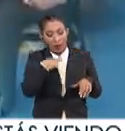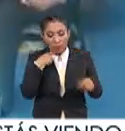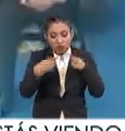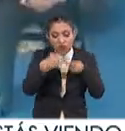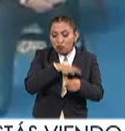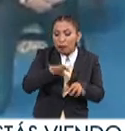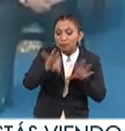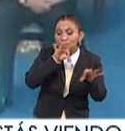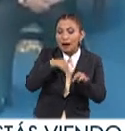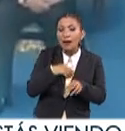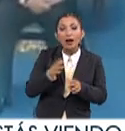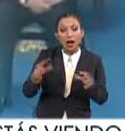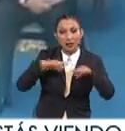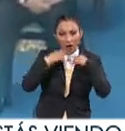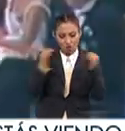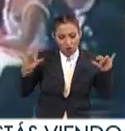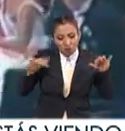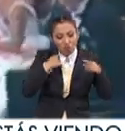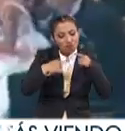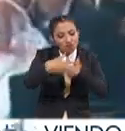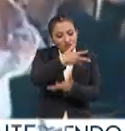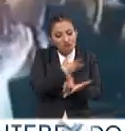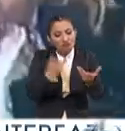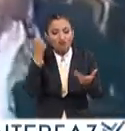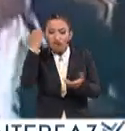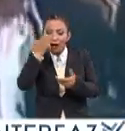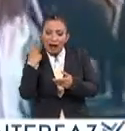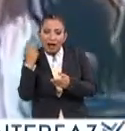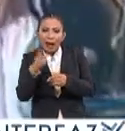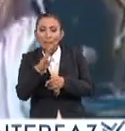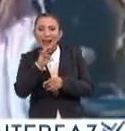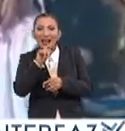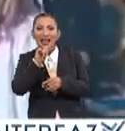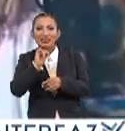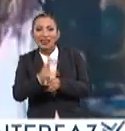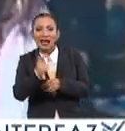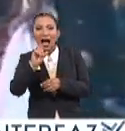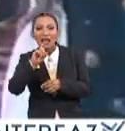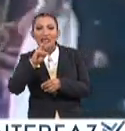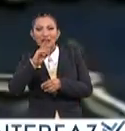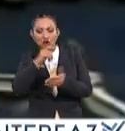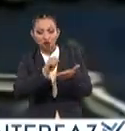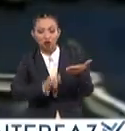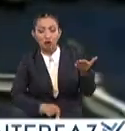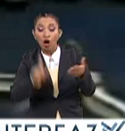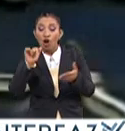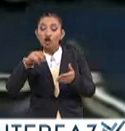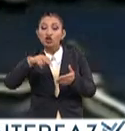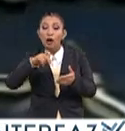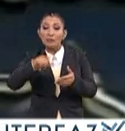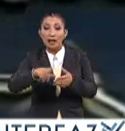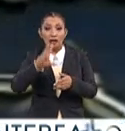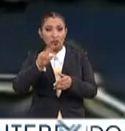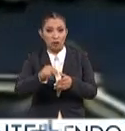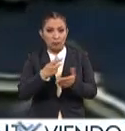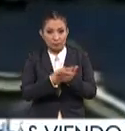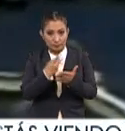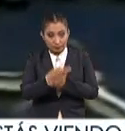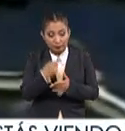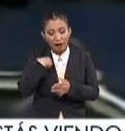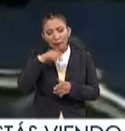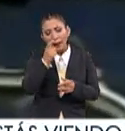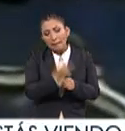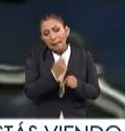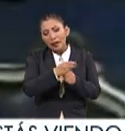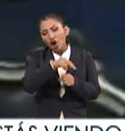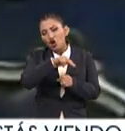por mayoría en sesión plenaria, expone Benedict Anderson en su texto Los no galardonados, notas sobre